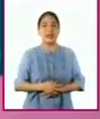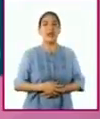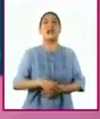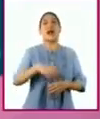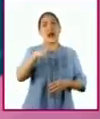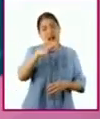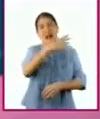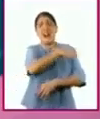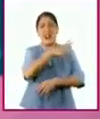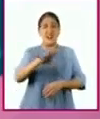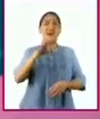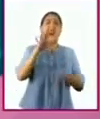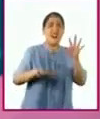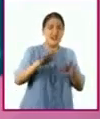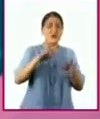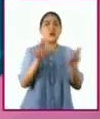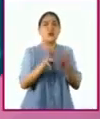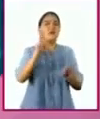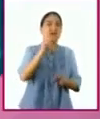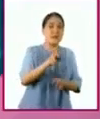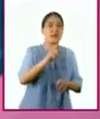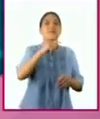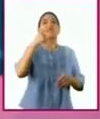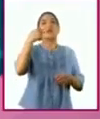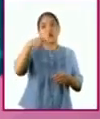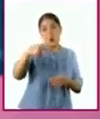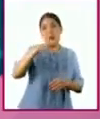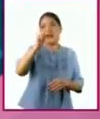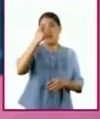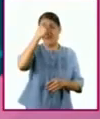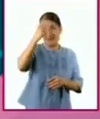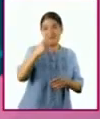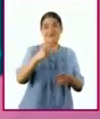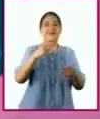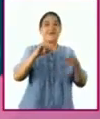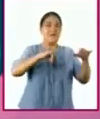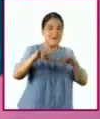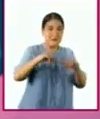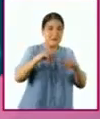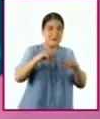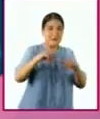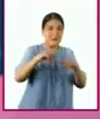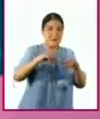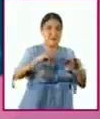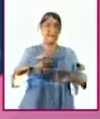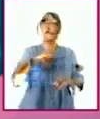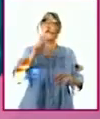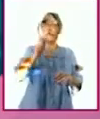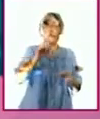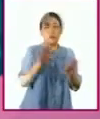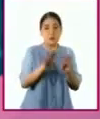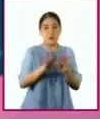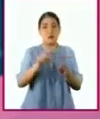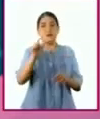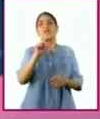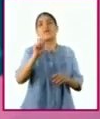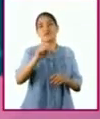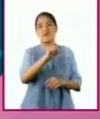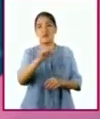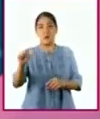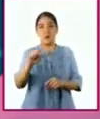Generalmente, las proyecciones llevan el nombre de su creador. En este caso, se trata de una proyección cilíndrica